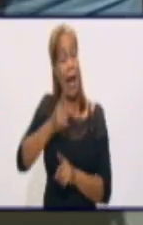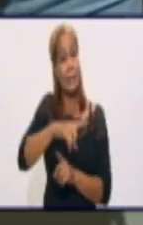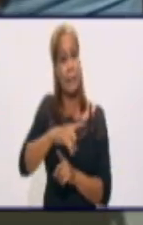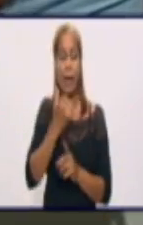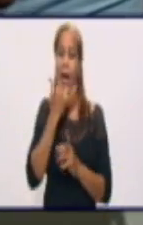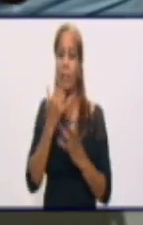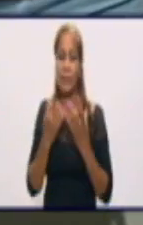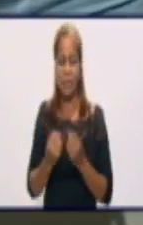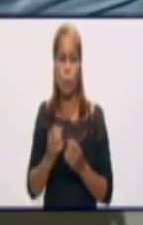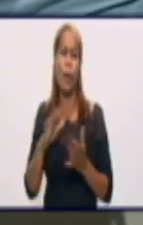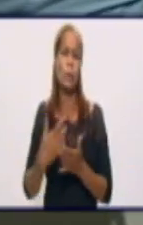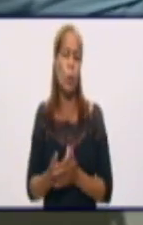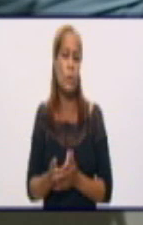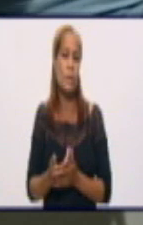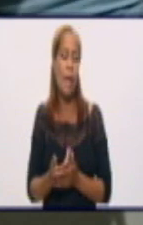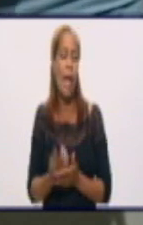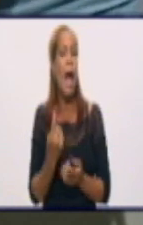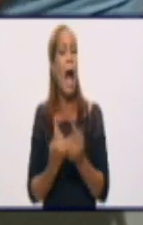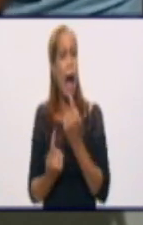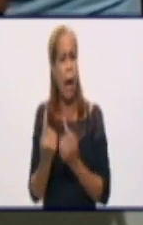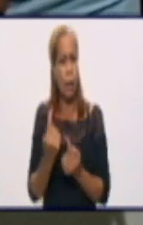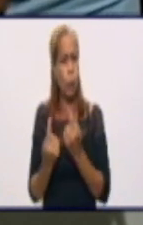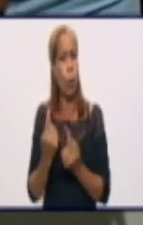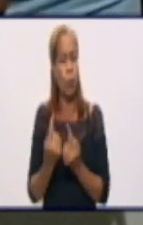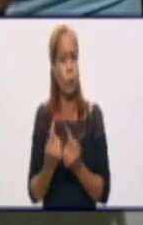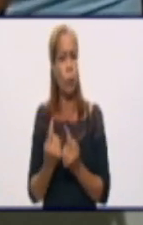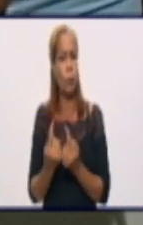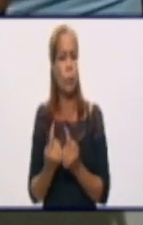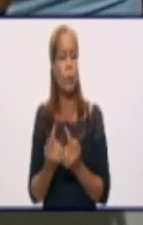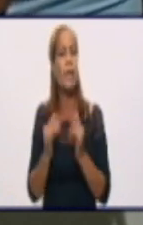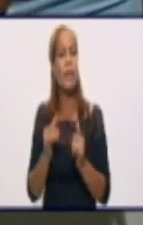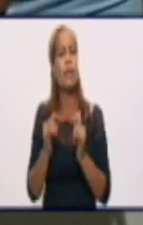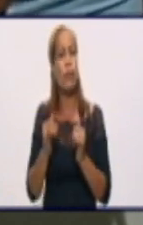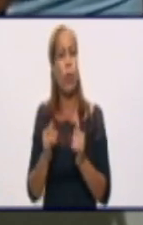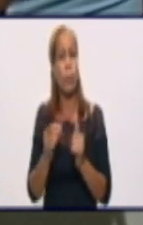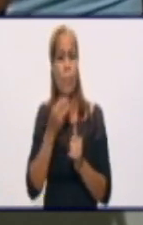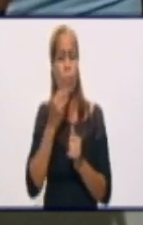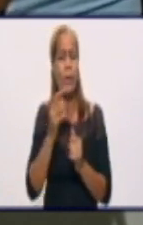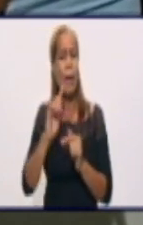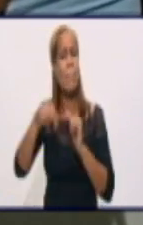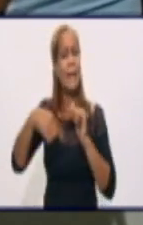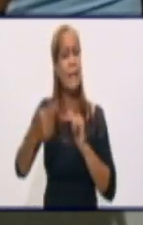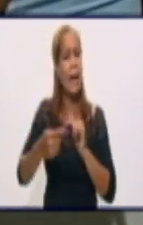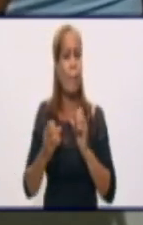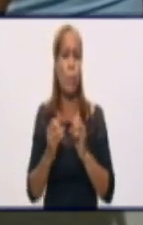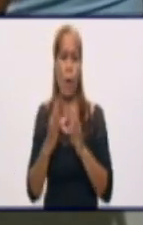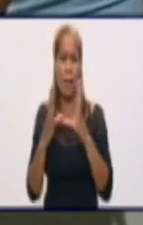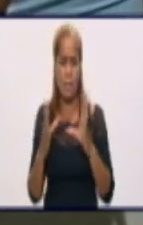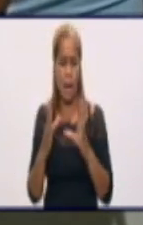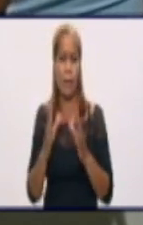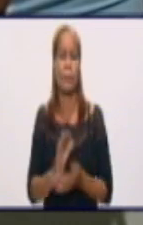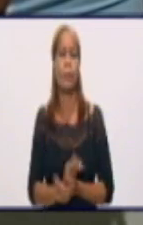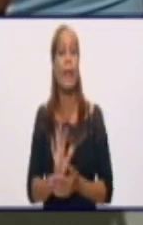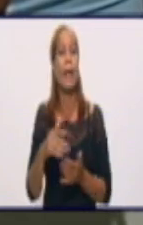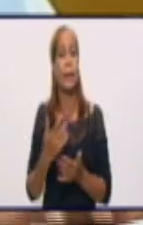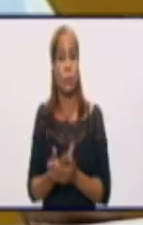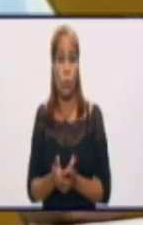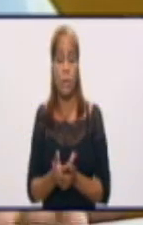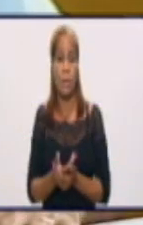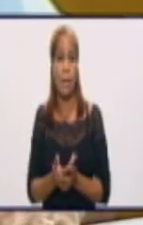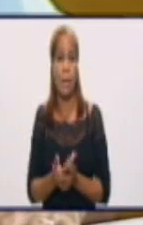algún adelanto para lo que pueda pasar mañana en el horario de la mañana la situación del sistema repito